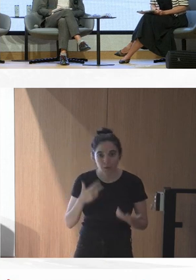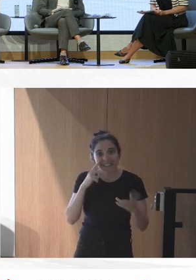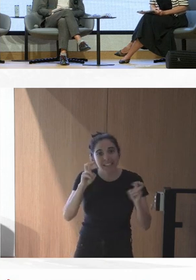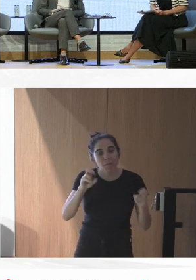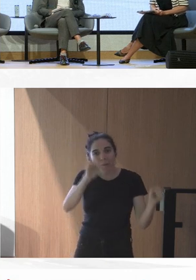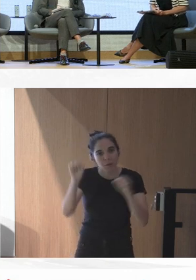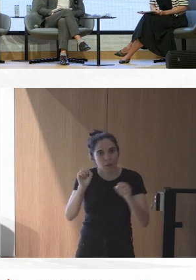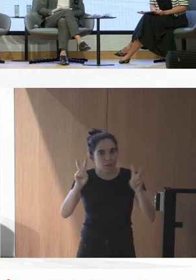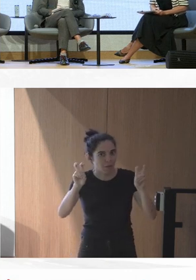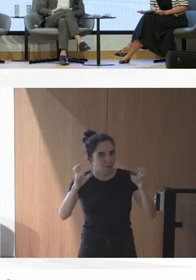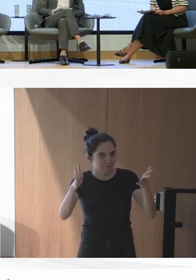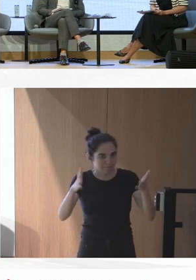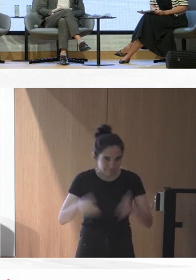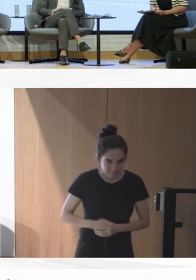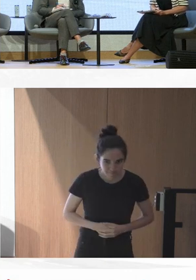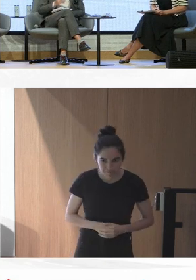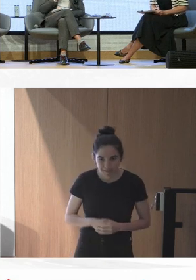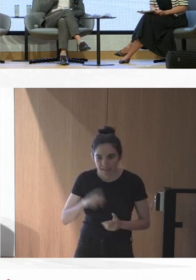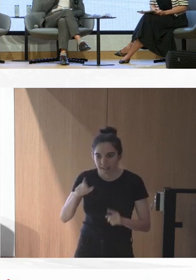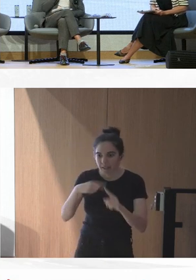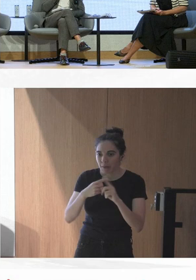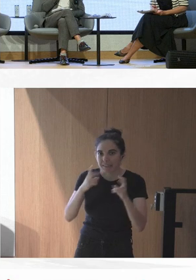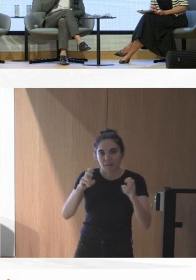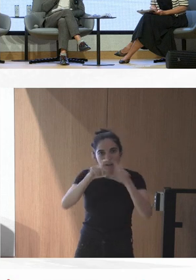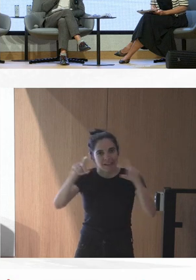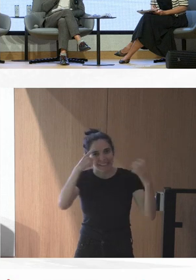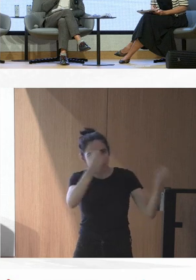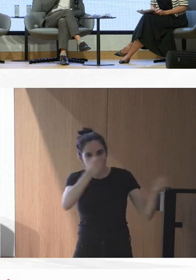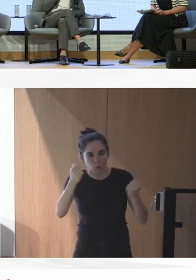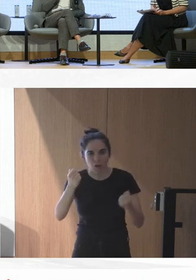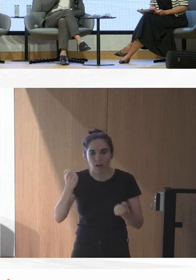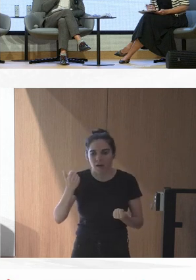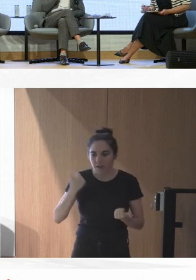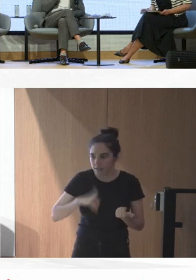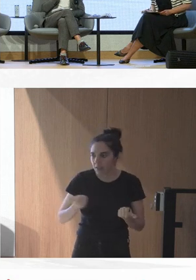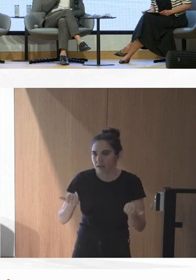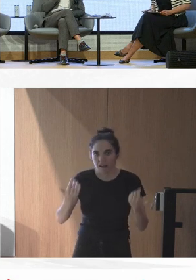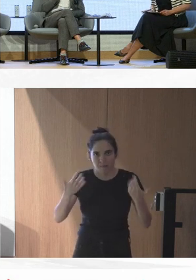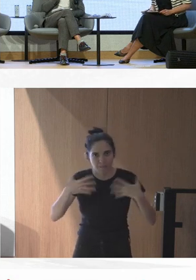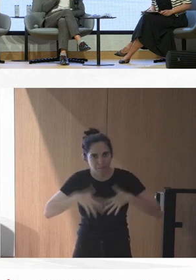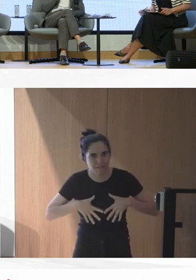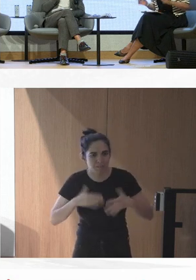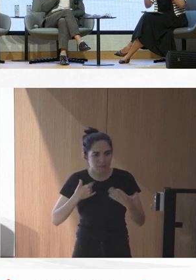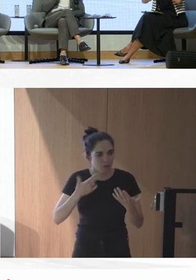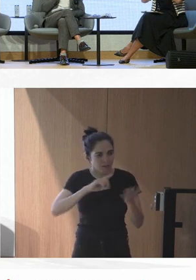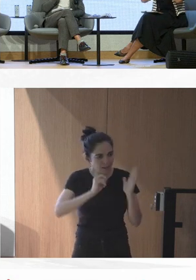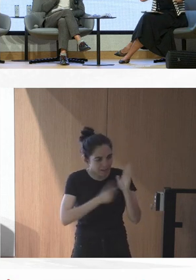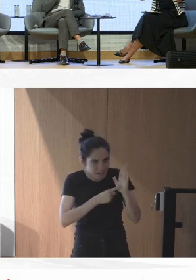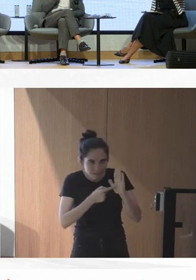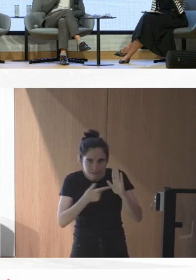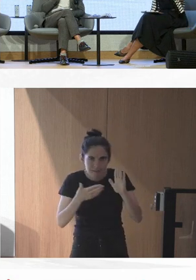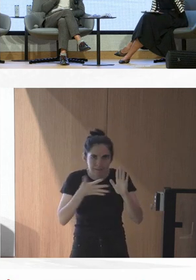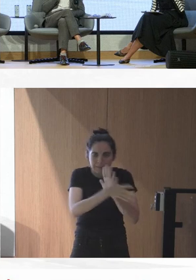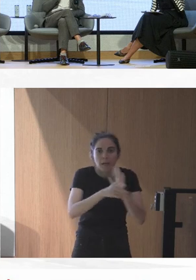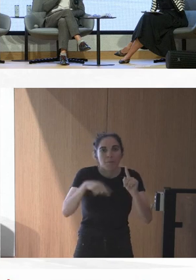lógica institucionalizadora están tan firmemente arraigadas, ¿no?, en nuestras legislaciones y en las propias prácticas,